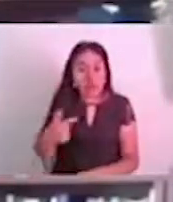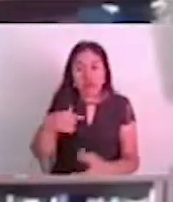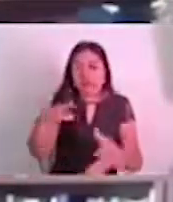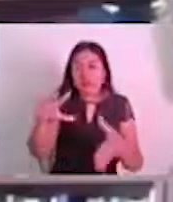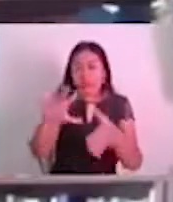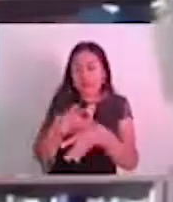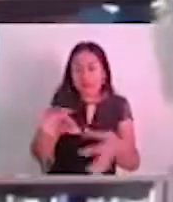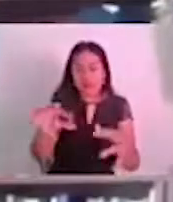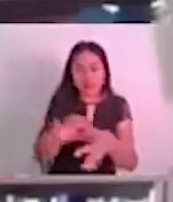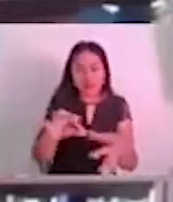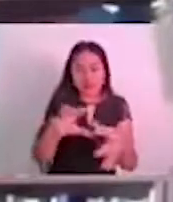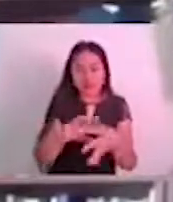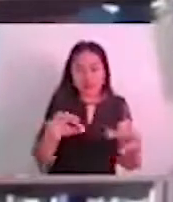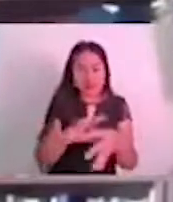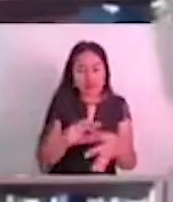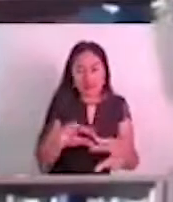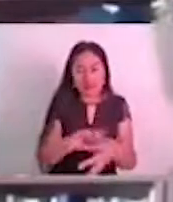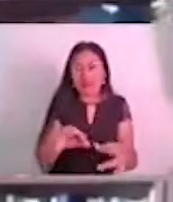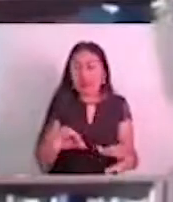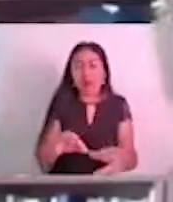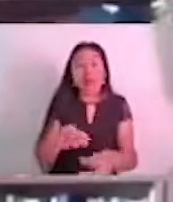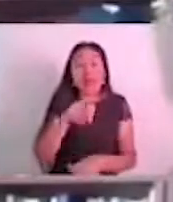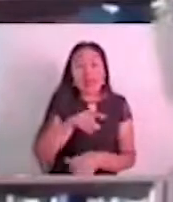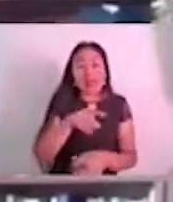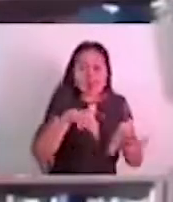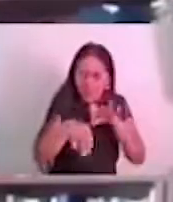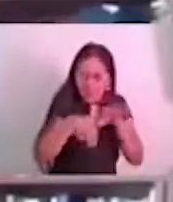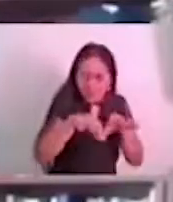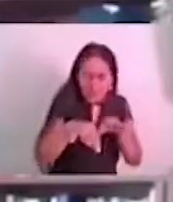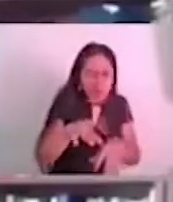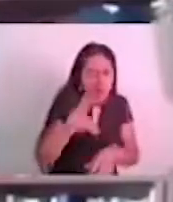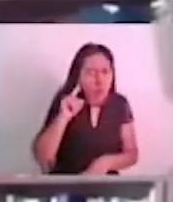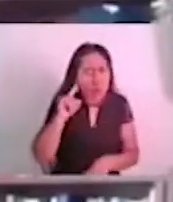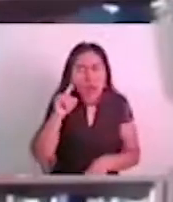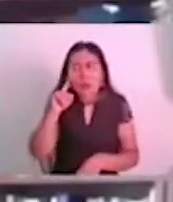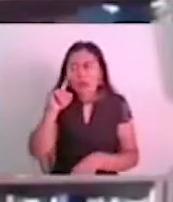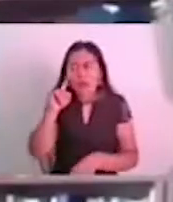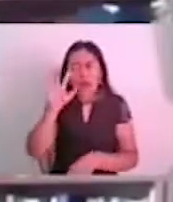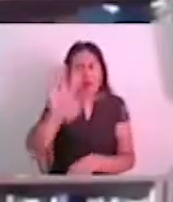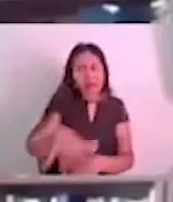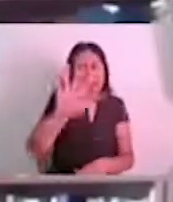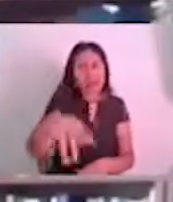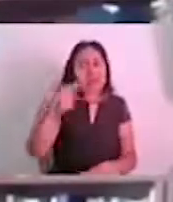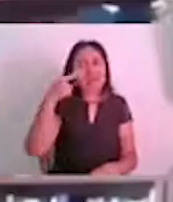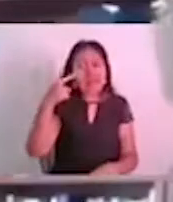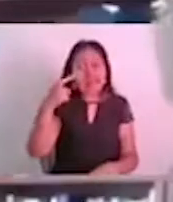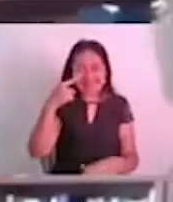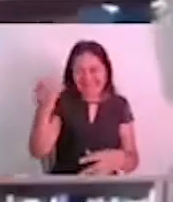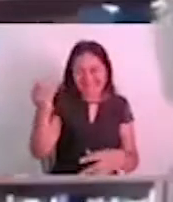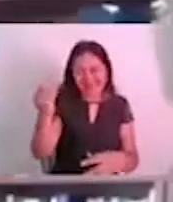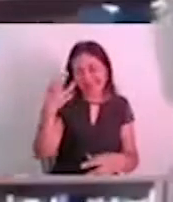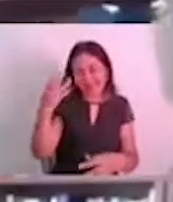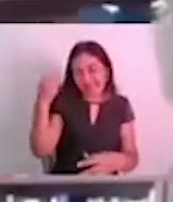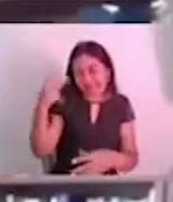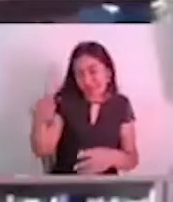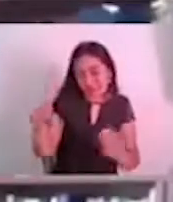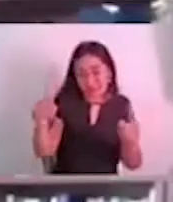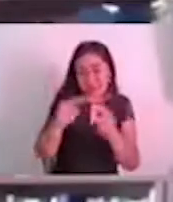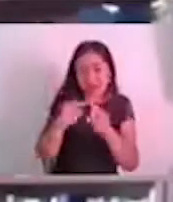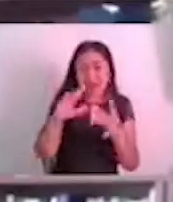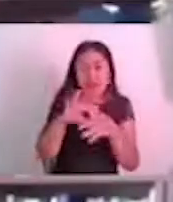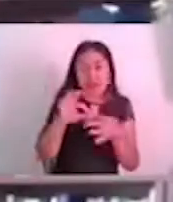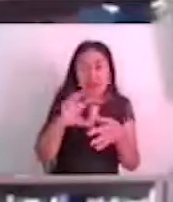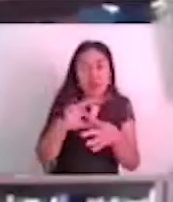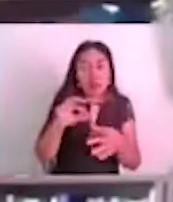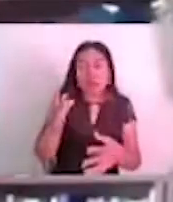dice, miren ustedes los caminos de Dios. ¿Cómo es posible que aparezca un